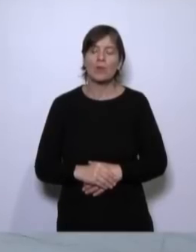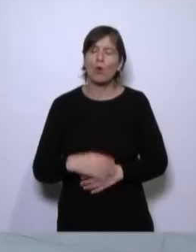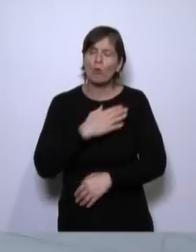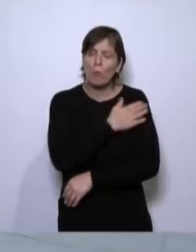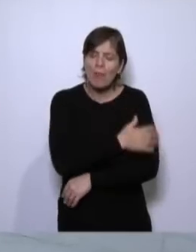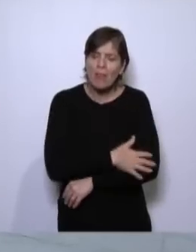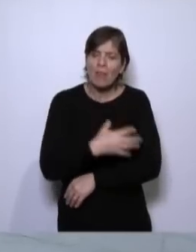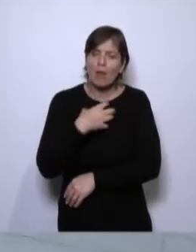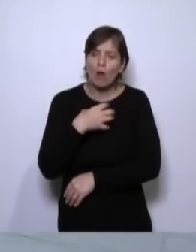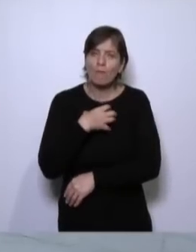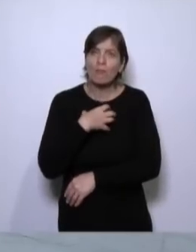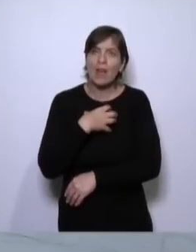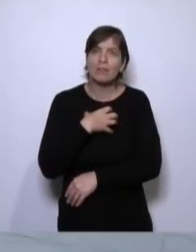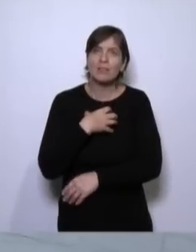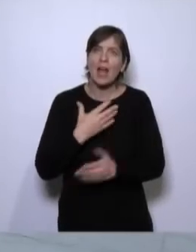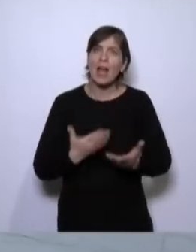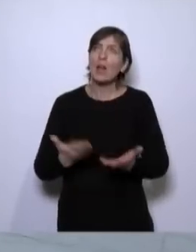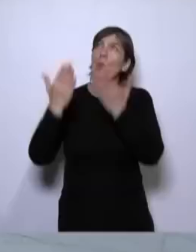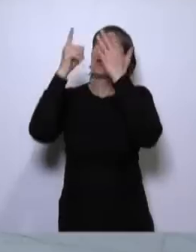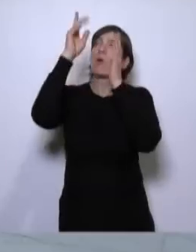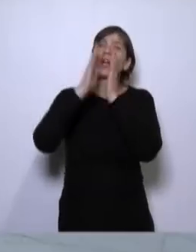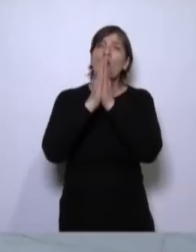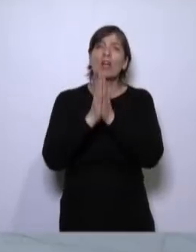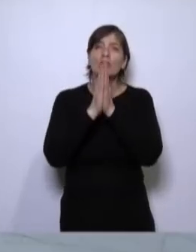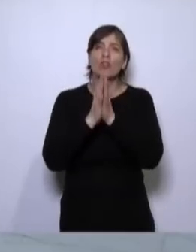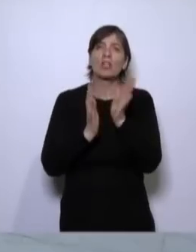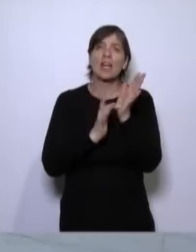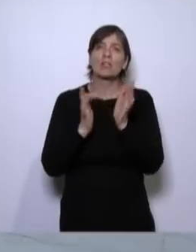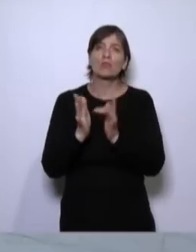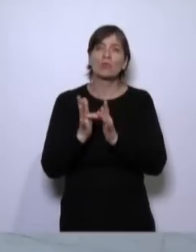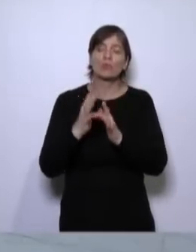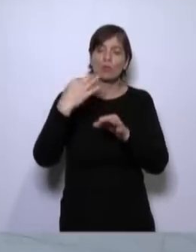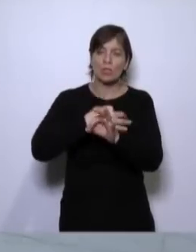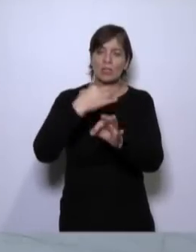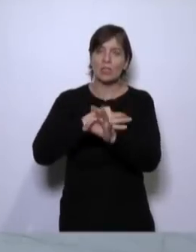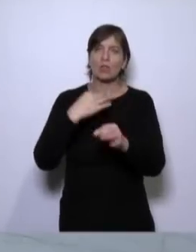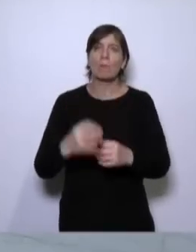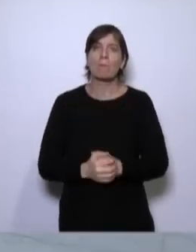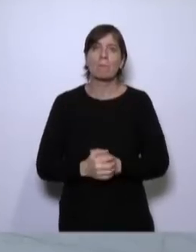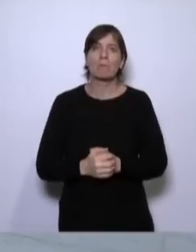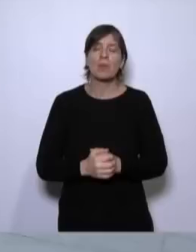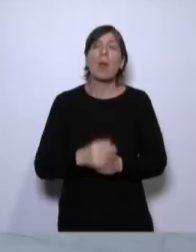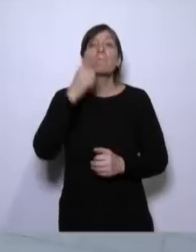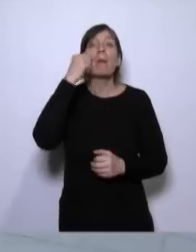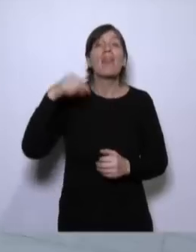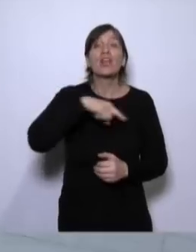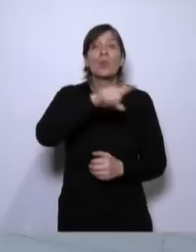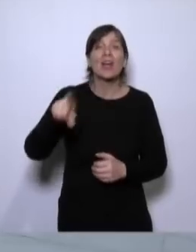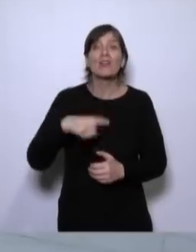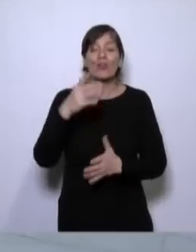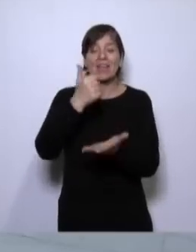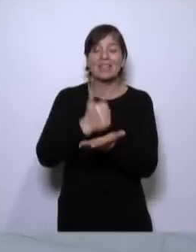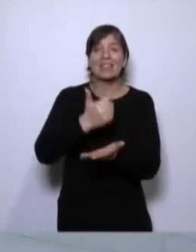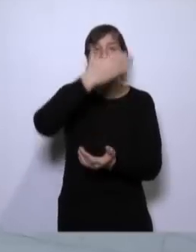Con humildad y confianza elevemos la oración que Jesús nos enseñó. Padre